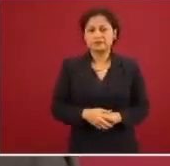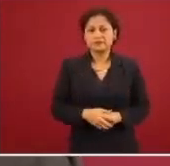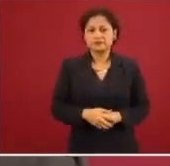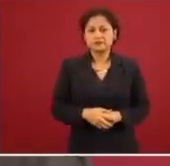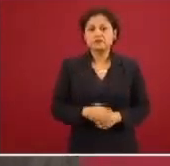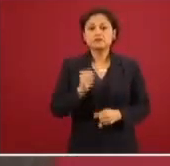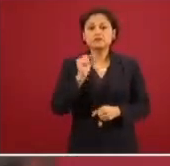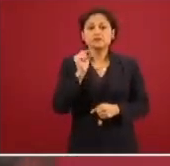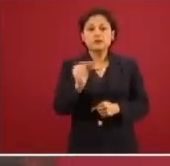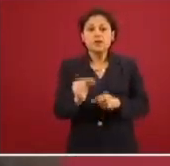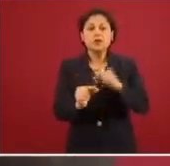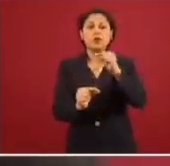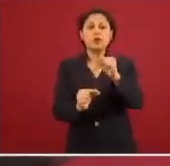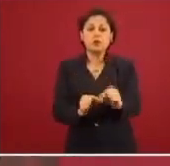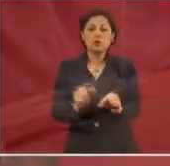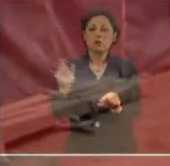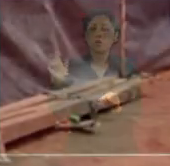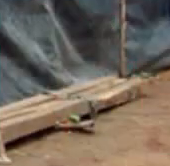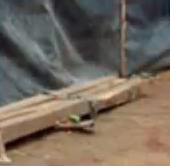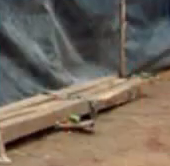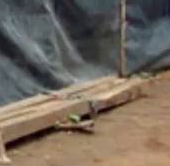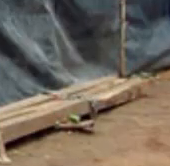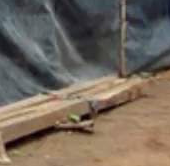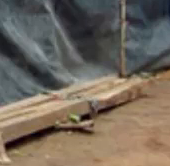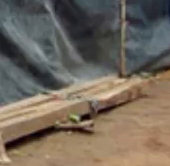recursos, va a ir subiendo.